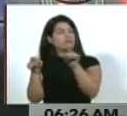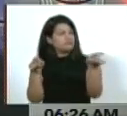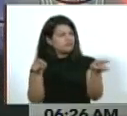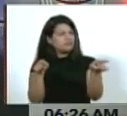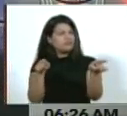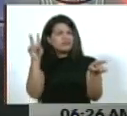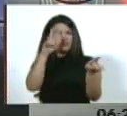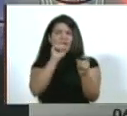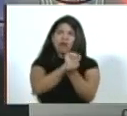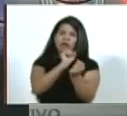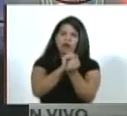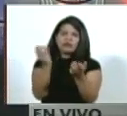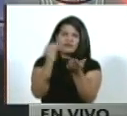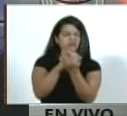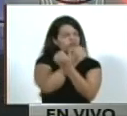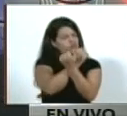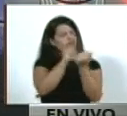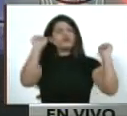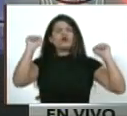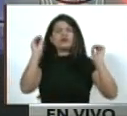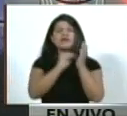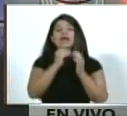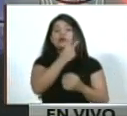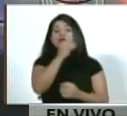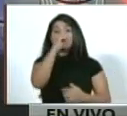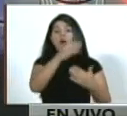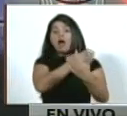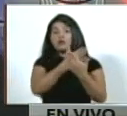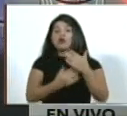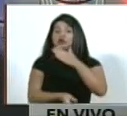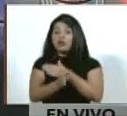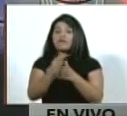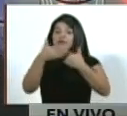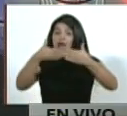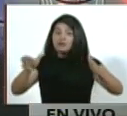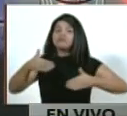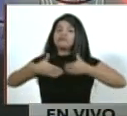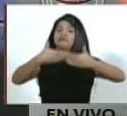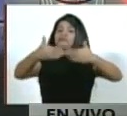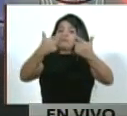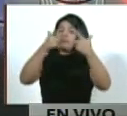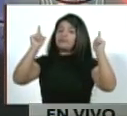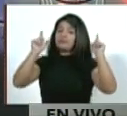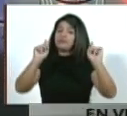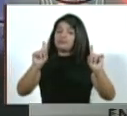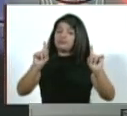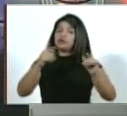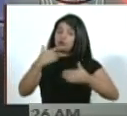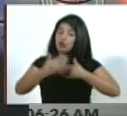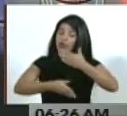reconquistó después de 200 años. Un proceso que todavía está abierto, en desarrollo.